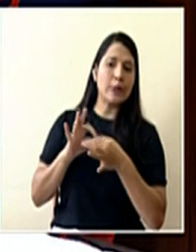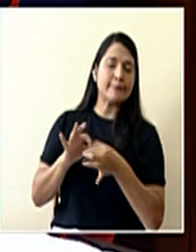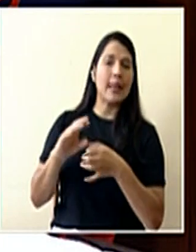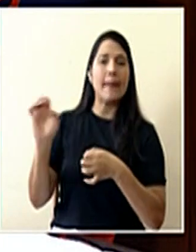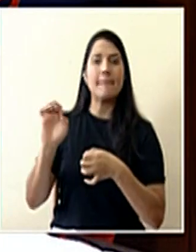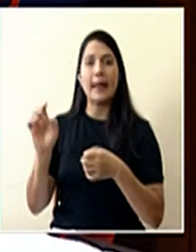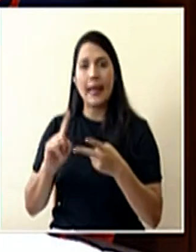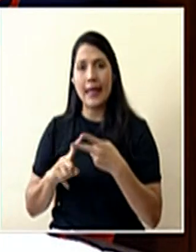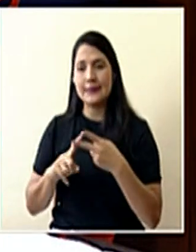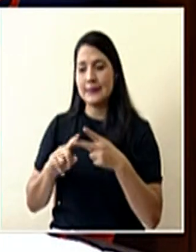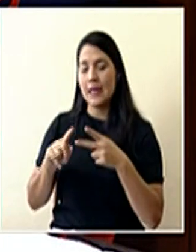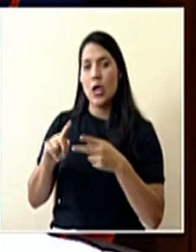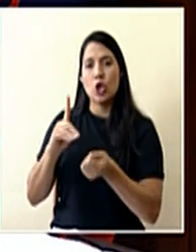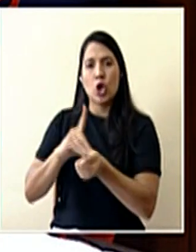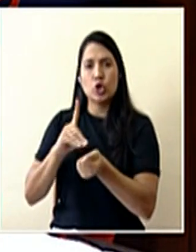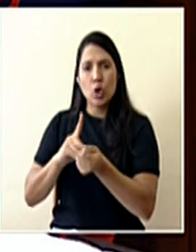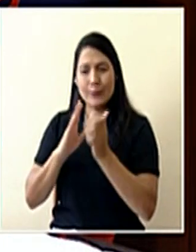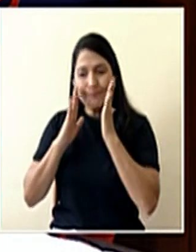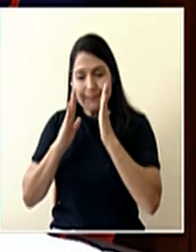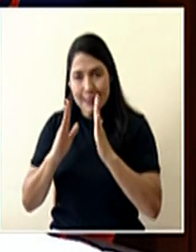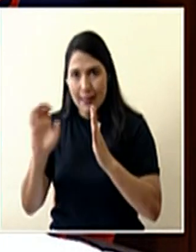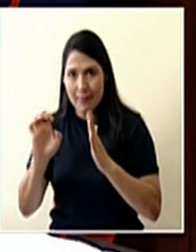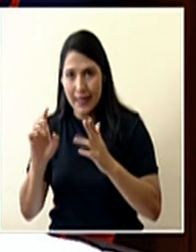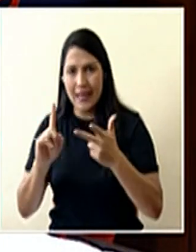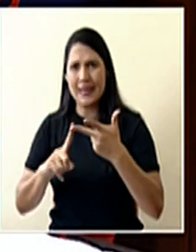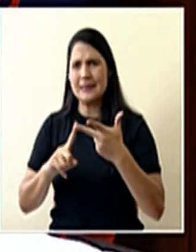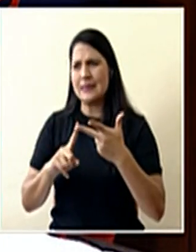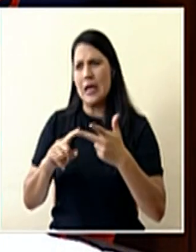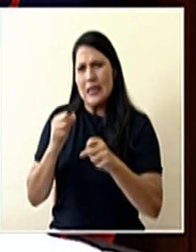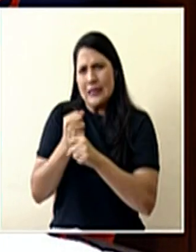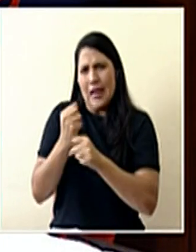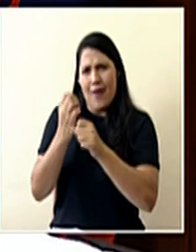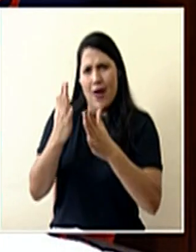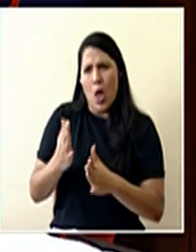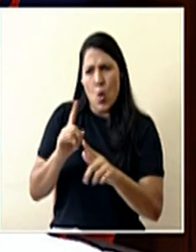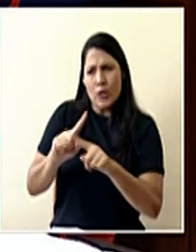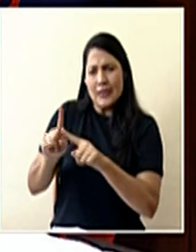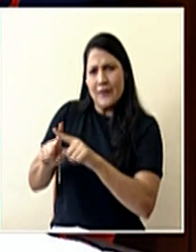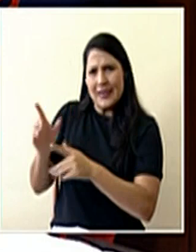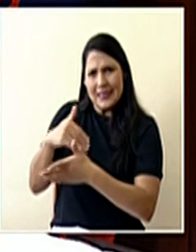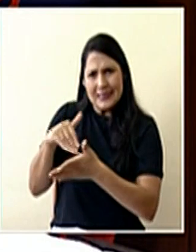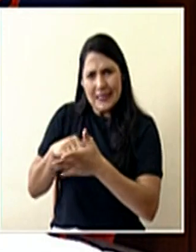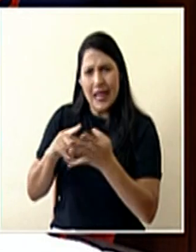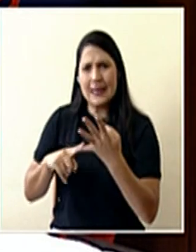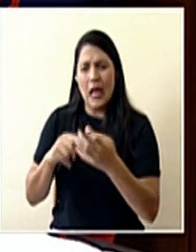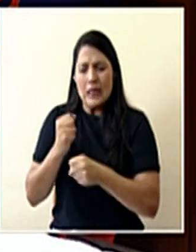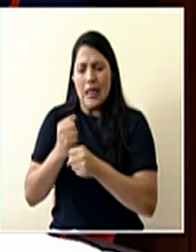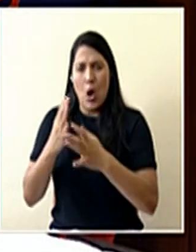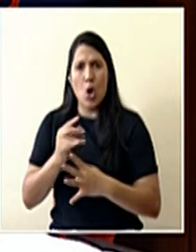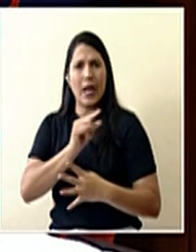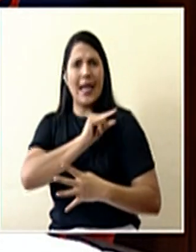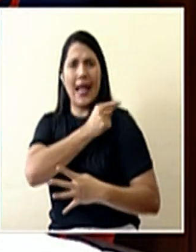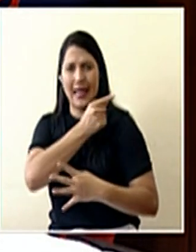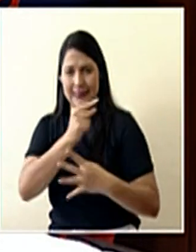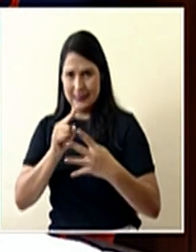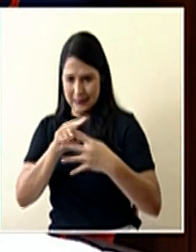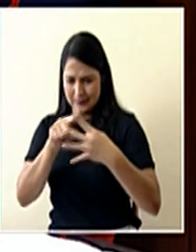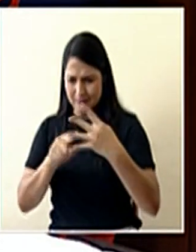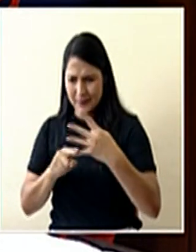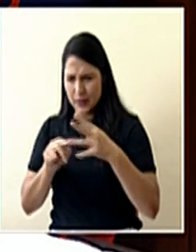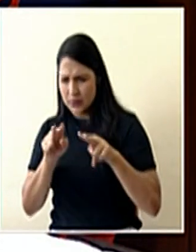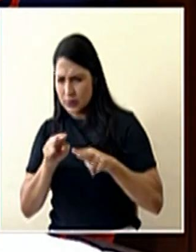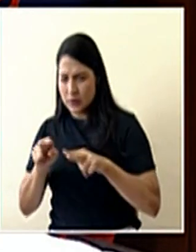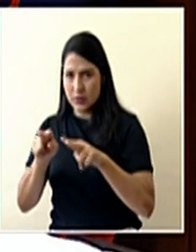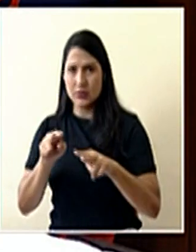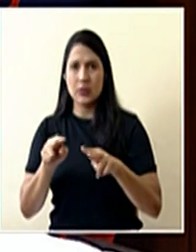como intensivistas, como personal de diferentes centros y personal de la gerencia médica. Con respecto a los síntomas, hay todo un protocolo